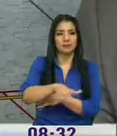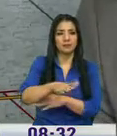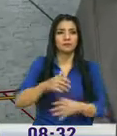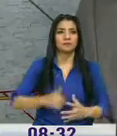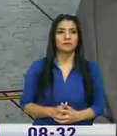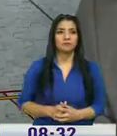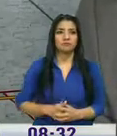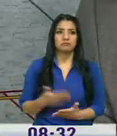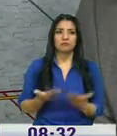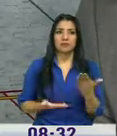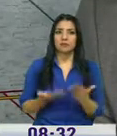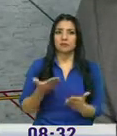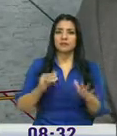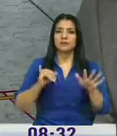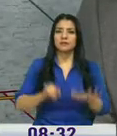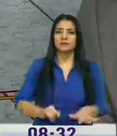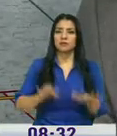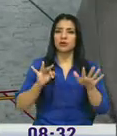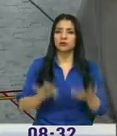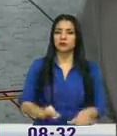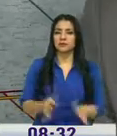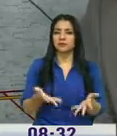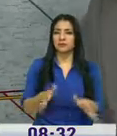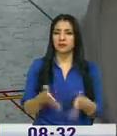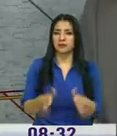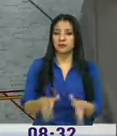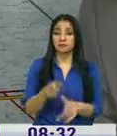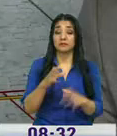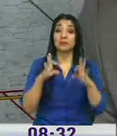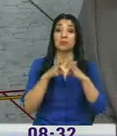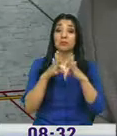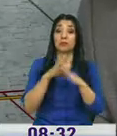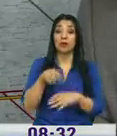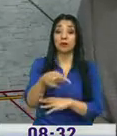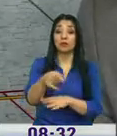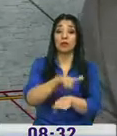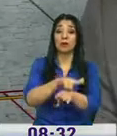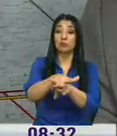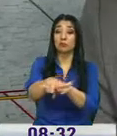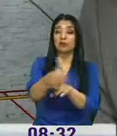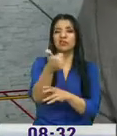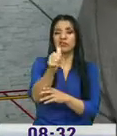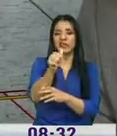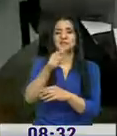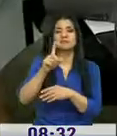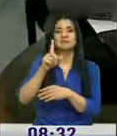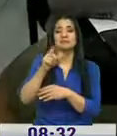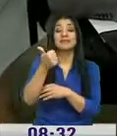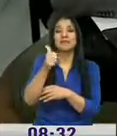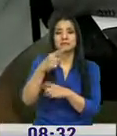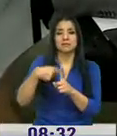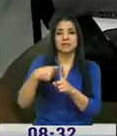Esperamos que unos 6, 8 meses más o menos. Y desde Tumbaco hasta el aeropuerto son más o menos 10 meses adicionales. Con ello se